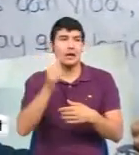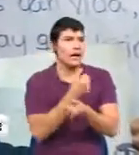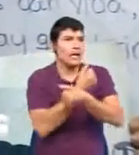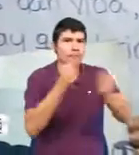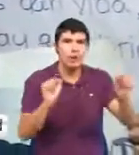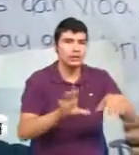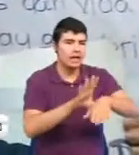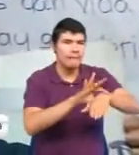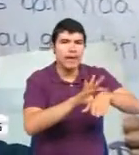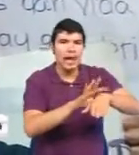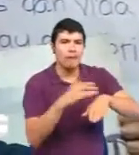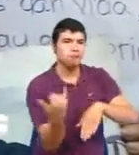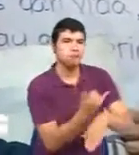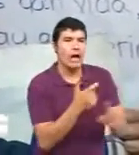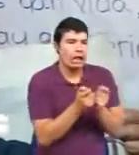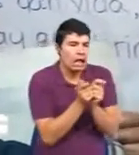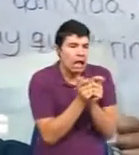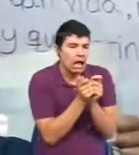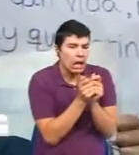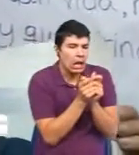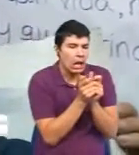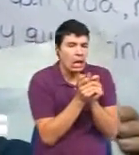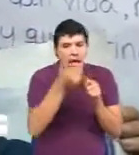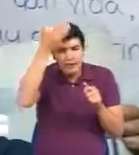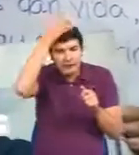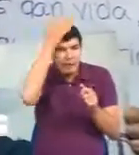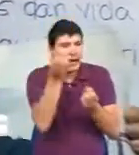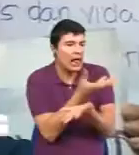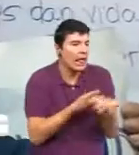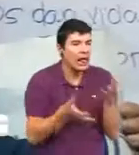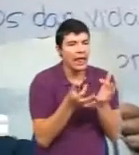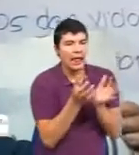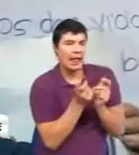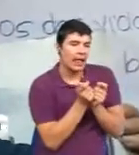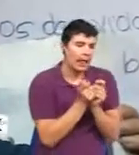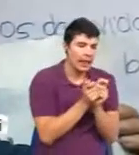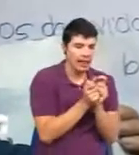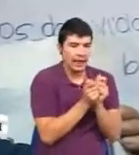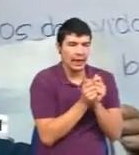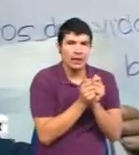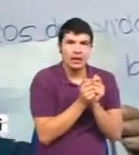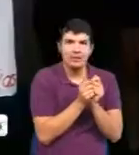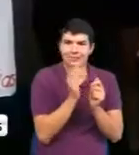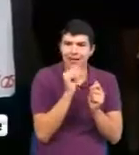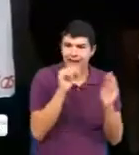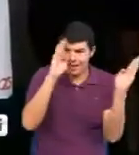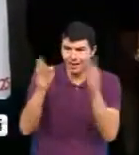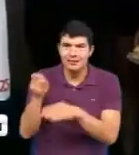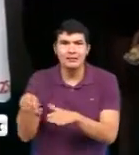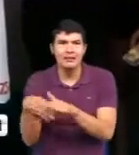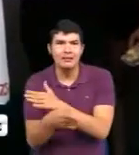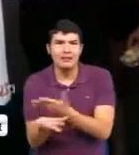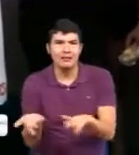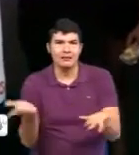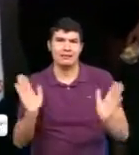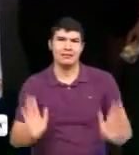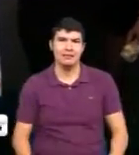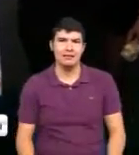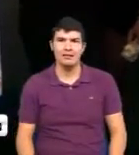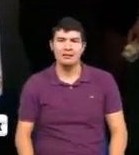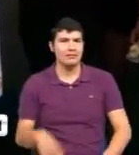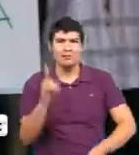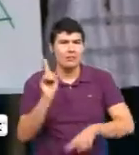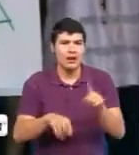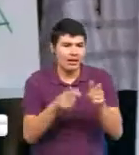médicos que se encuentran chateando con los enfermeras y todo eso con unos celulares no deberían dejarlos entrar a trabajar con celulares porque